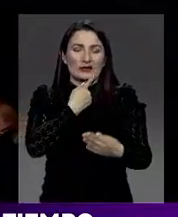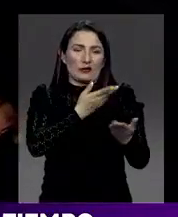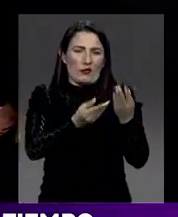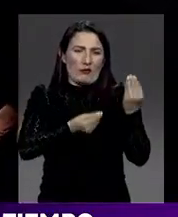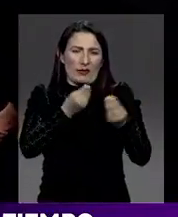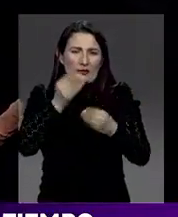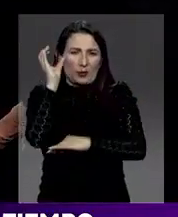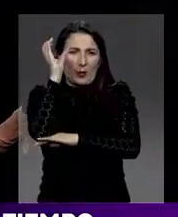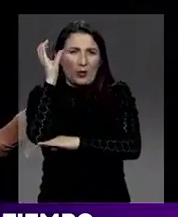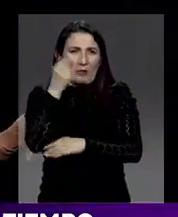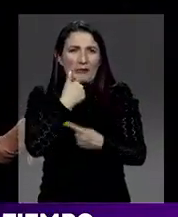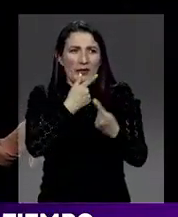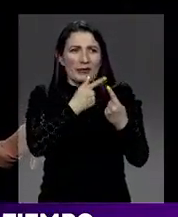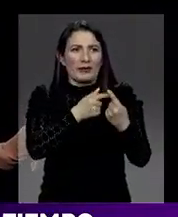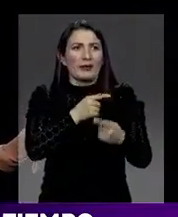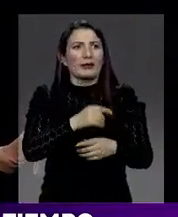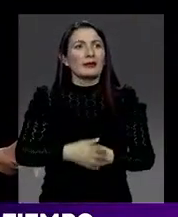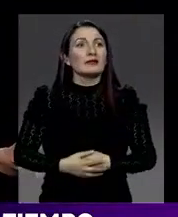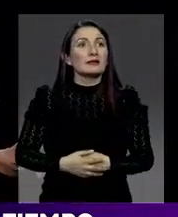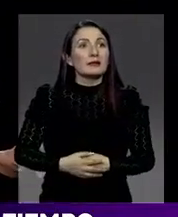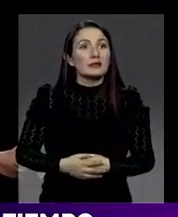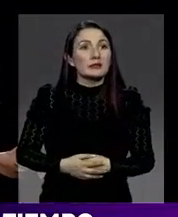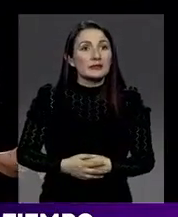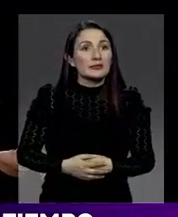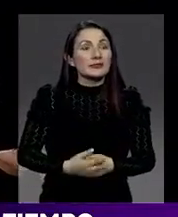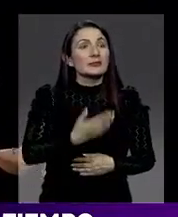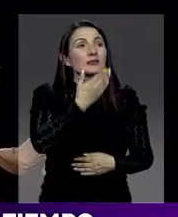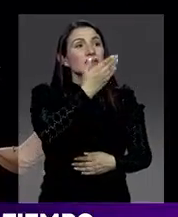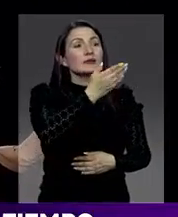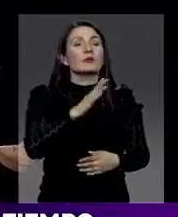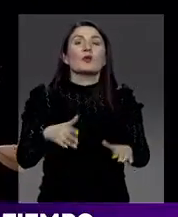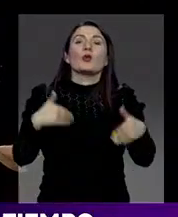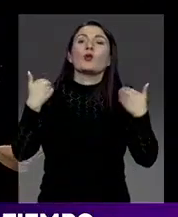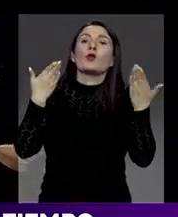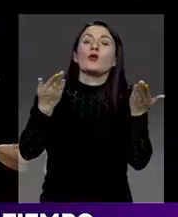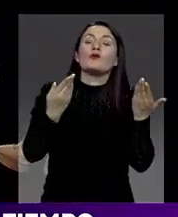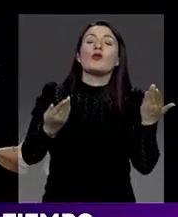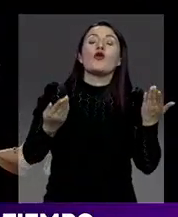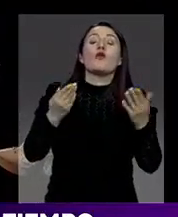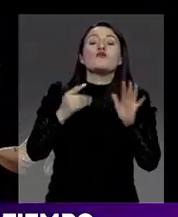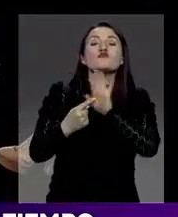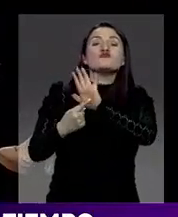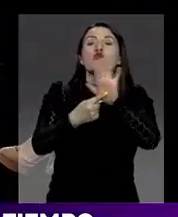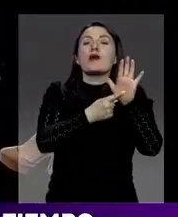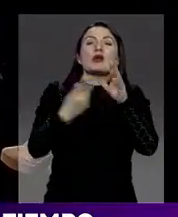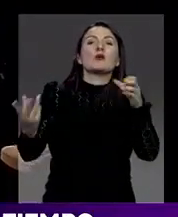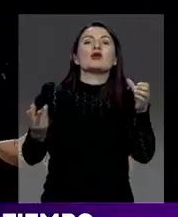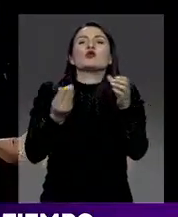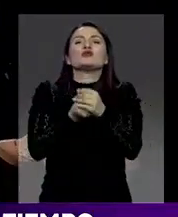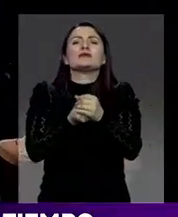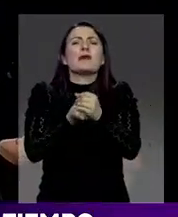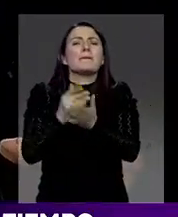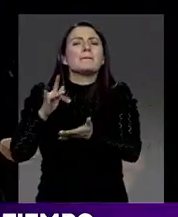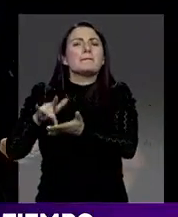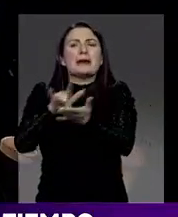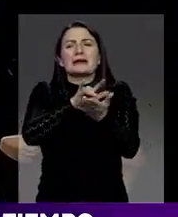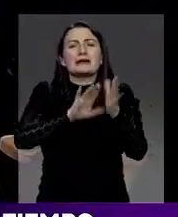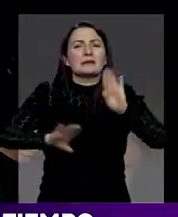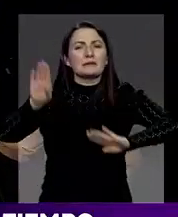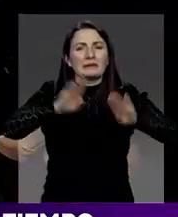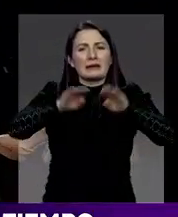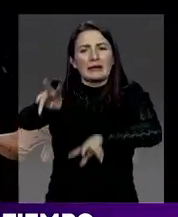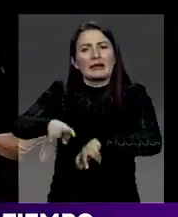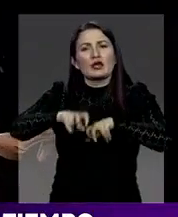como candidata como garantizar un modelo inclusivo entonces donde participe la agricultura